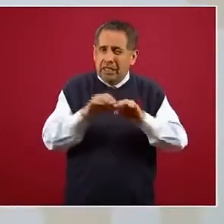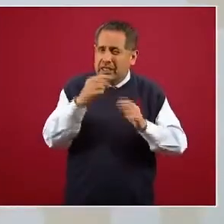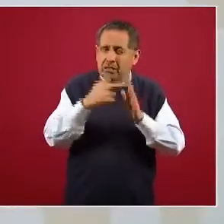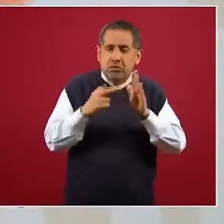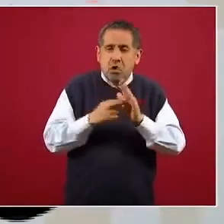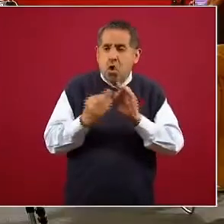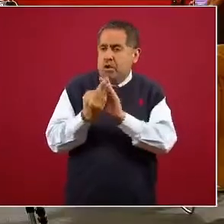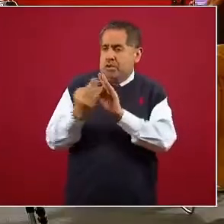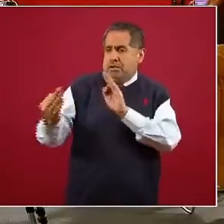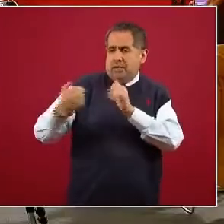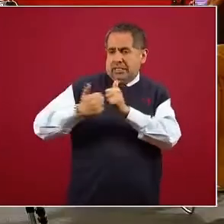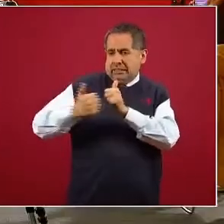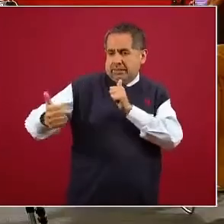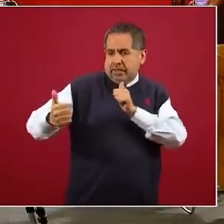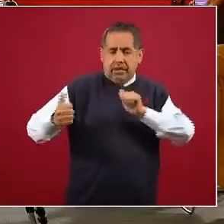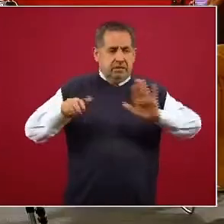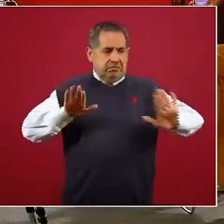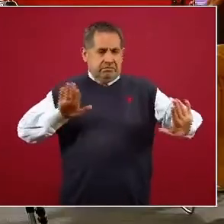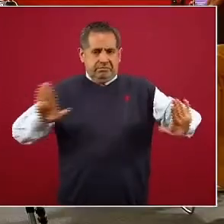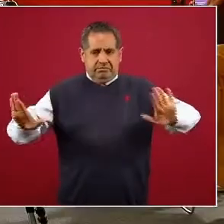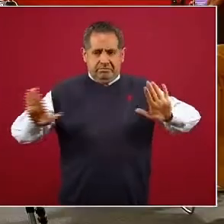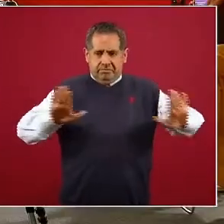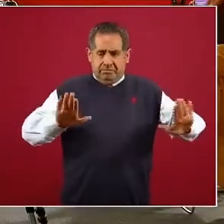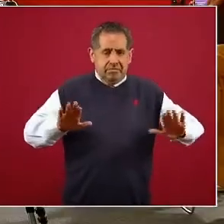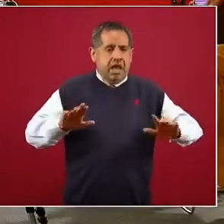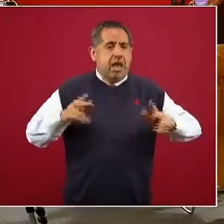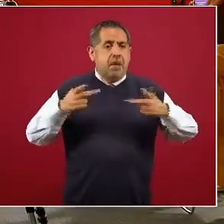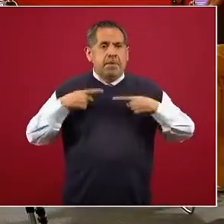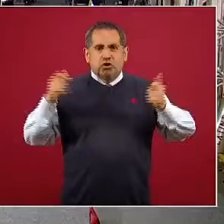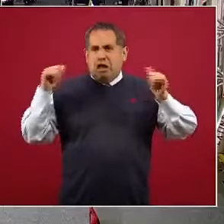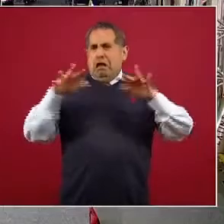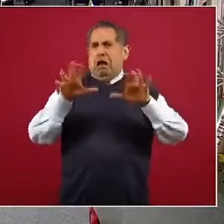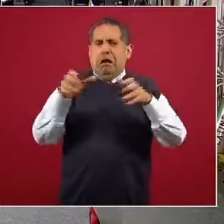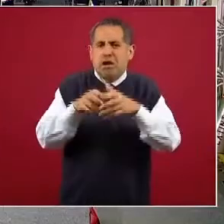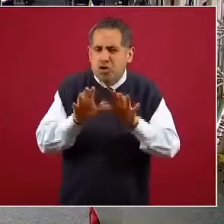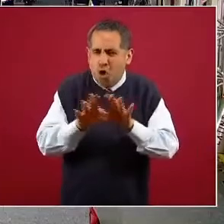masiva, la mitigación comunitaria. Ese es un lado.